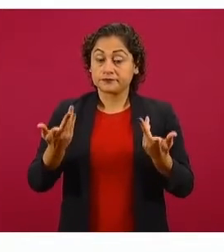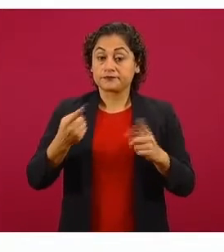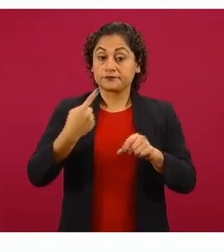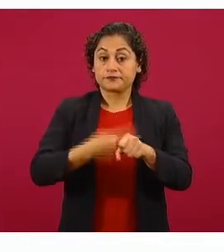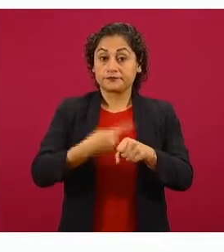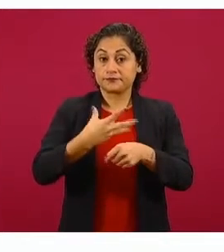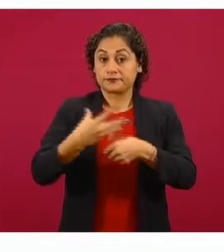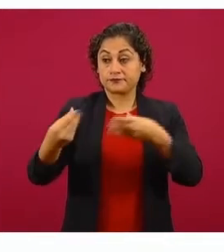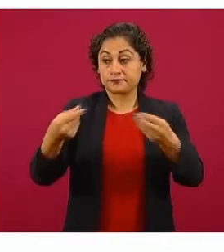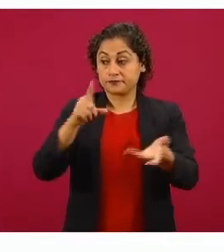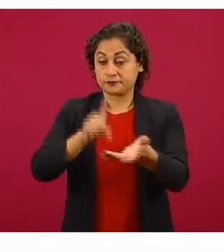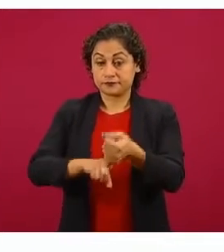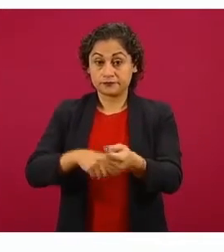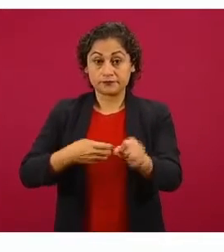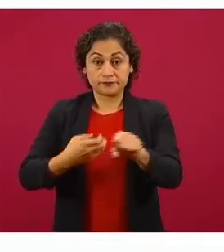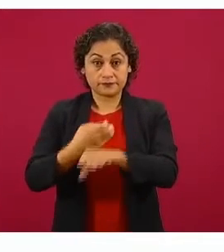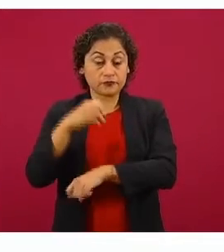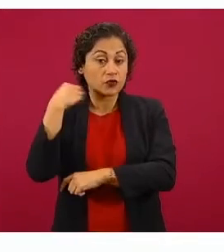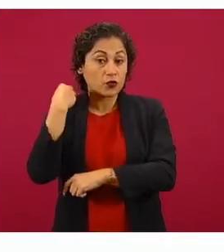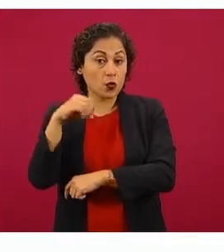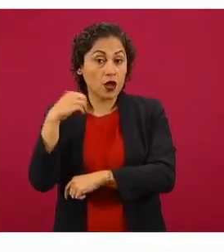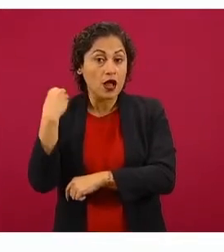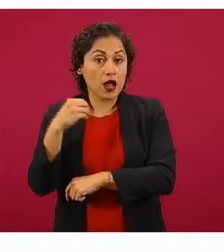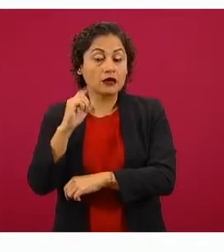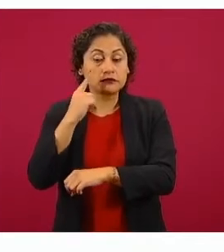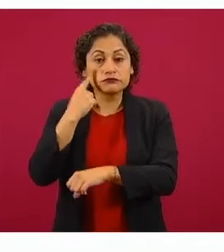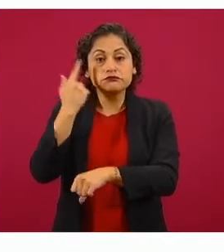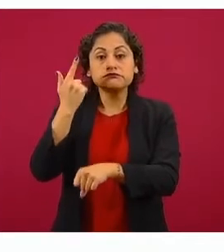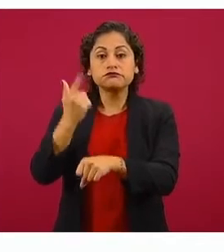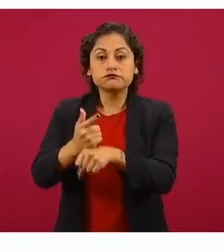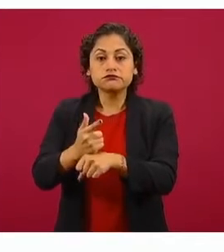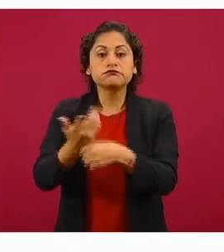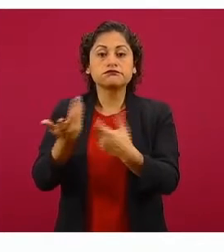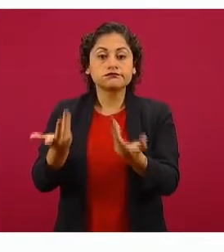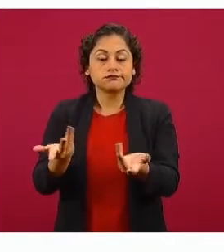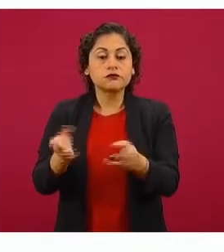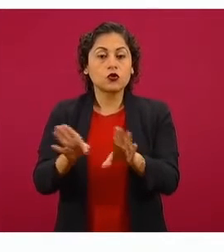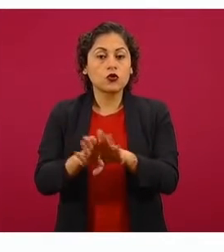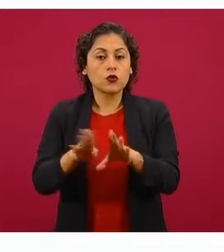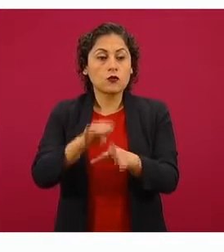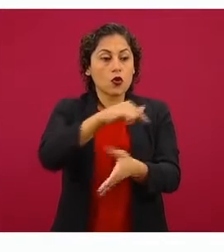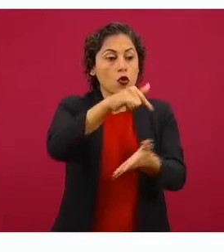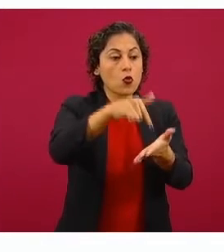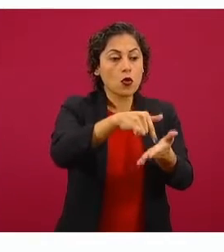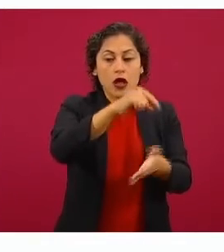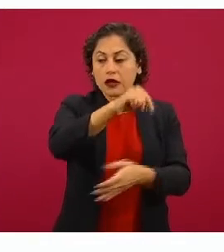epidemia en Oaxaca ha sido más identificado a partir de brotes en